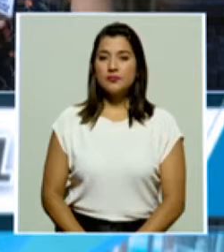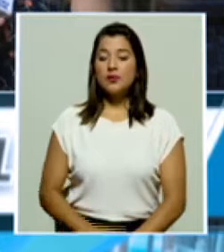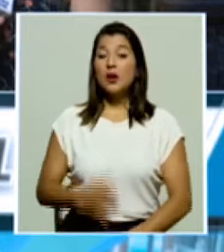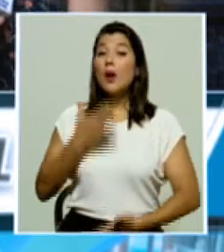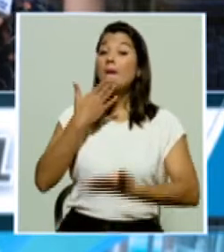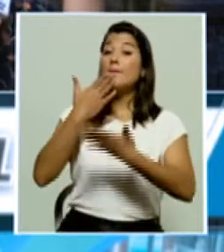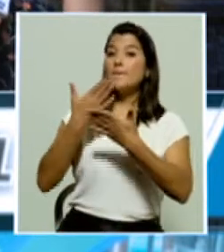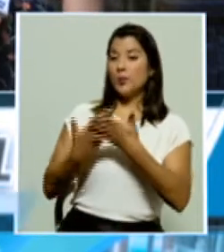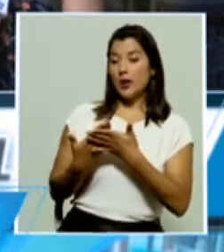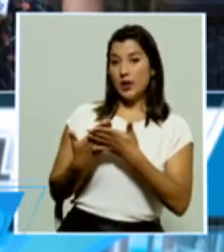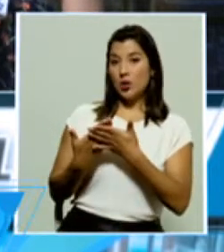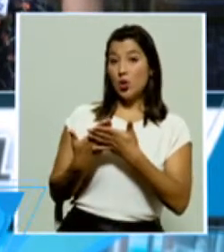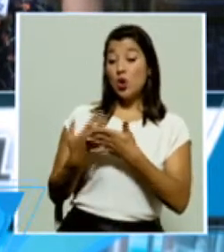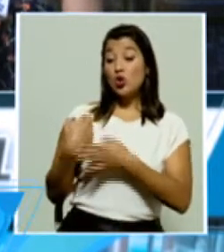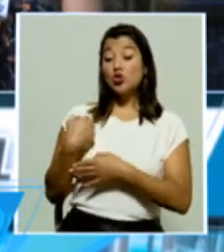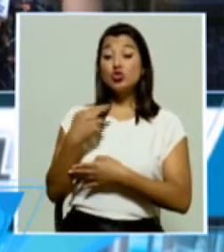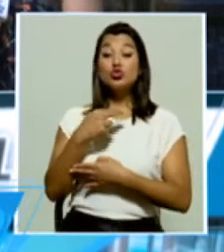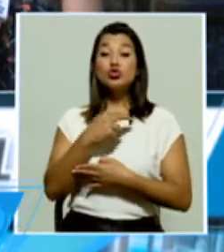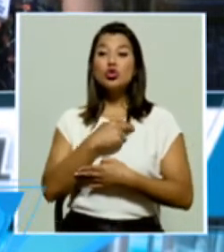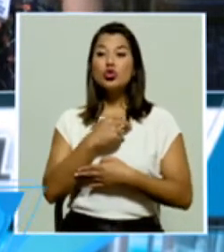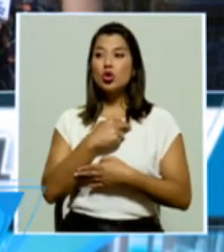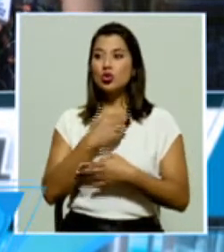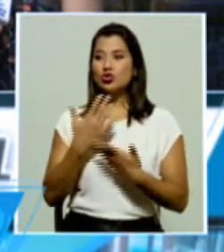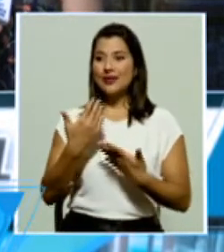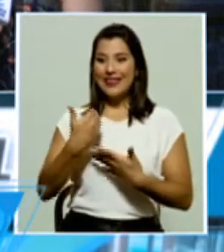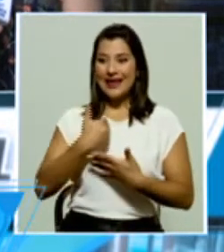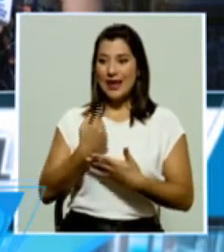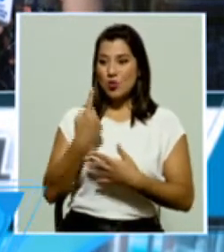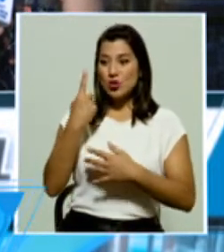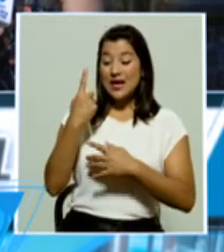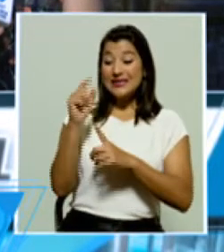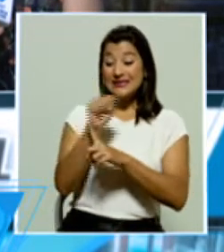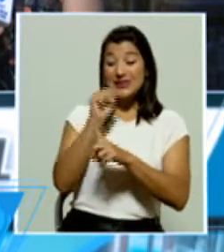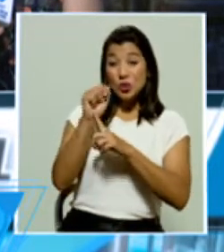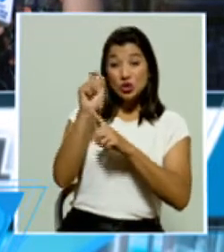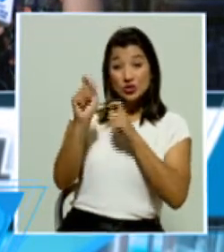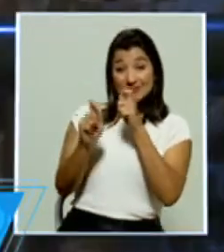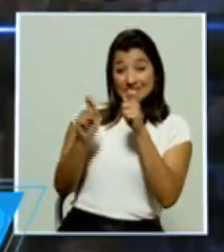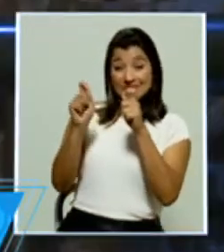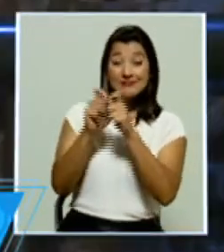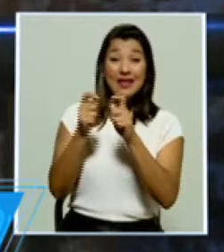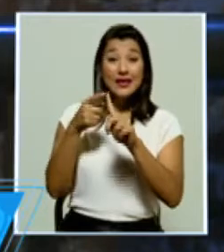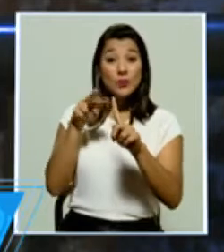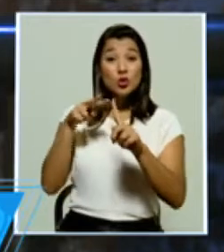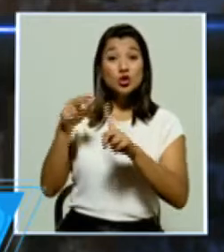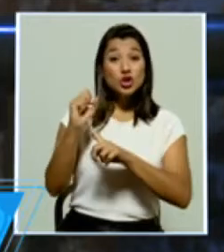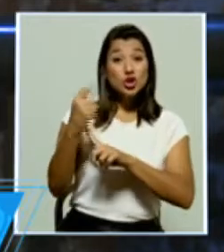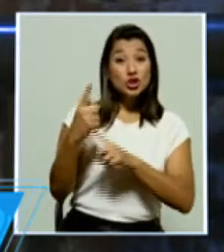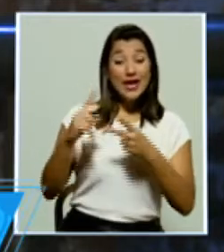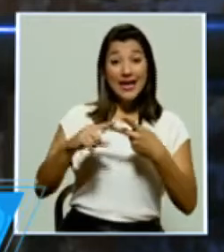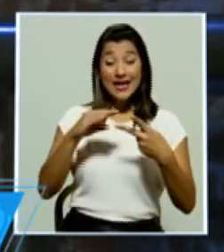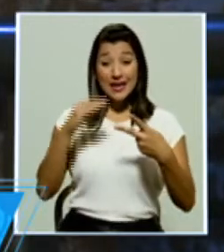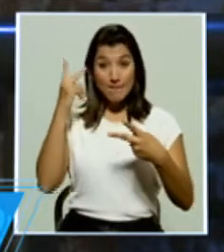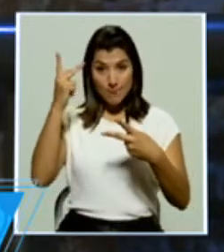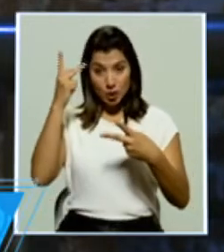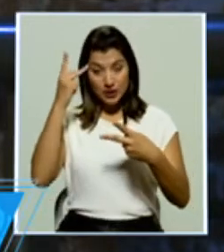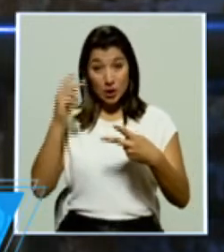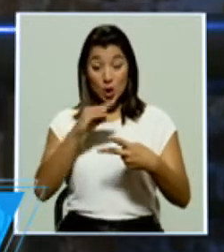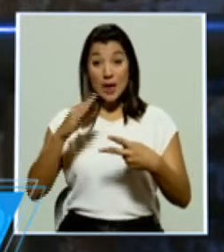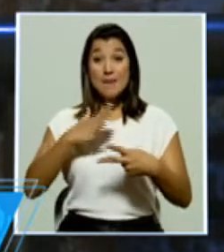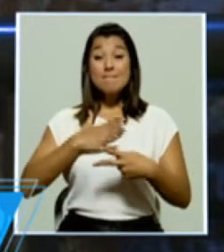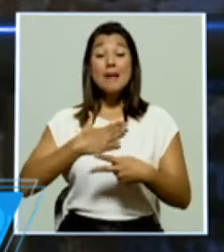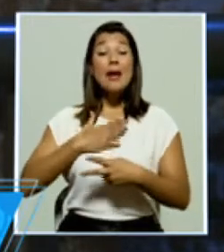Bueno, particularmente nos encontrábamos en una situación explosiva en términos sociales y en términos políticos, y me parece